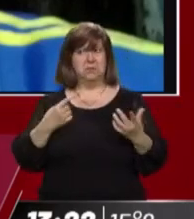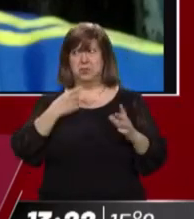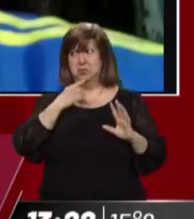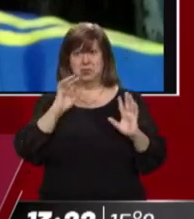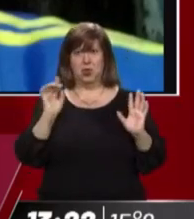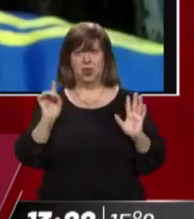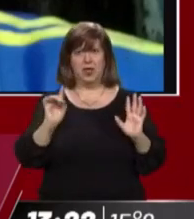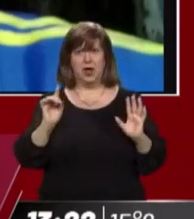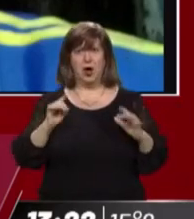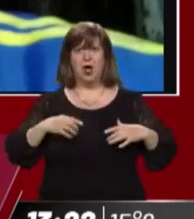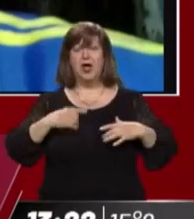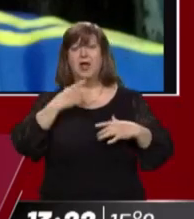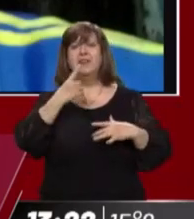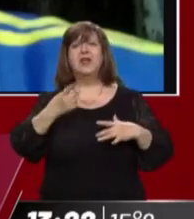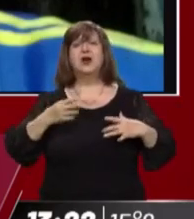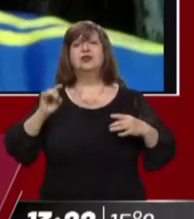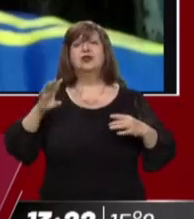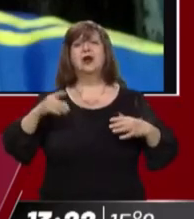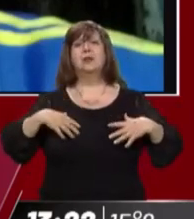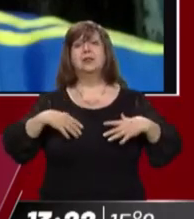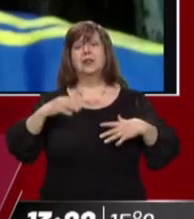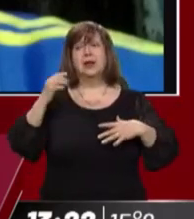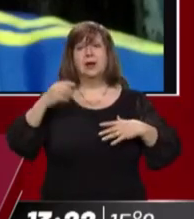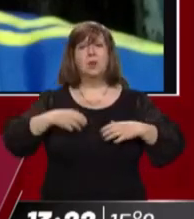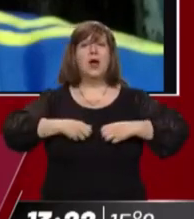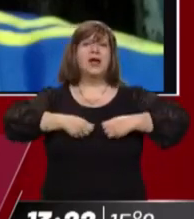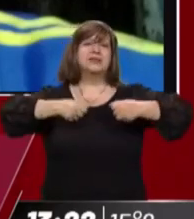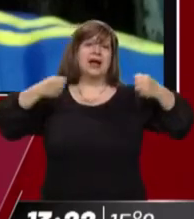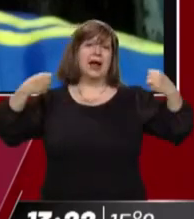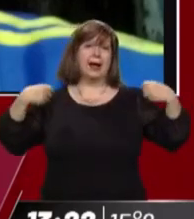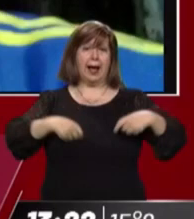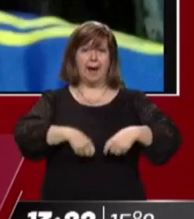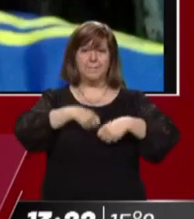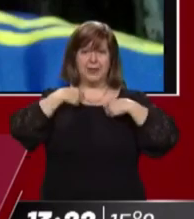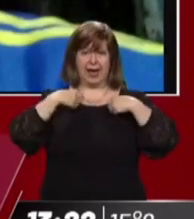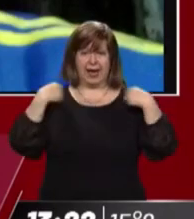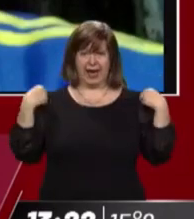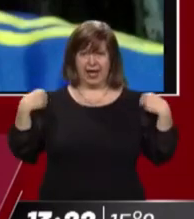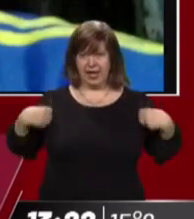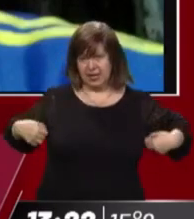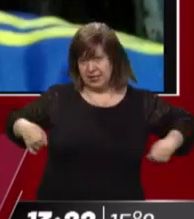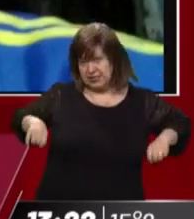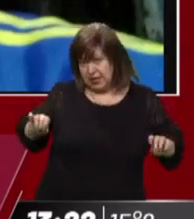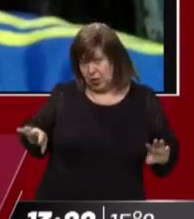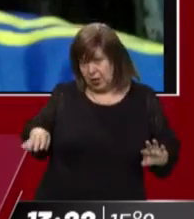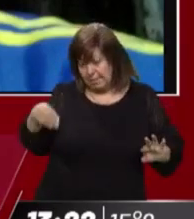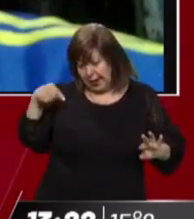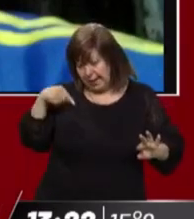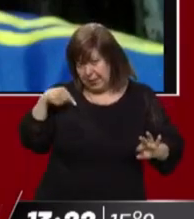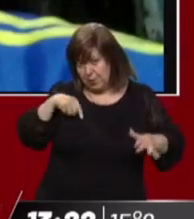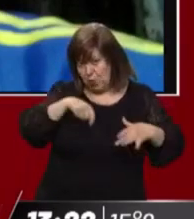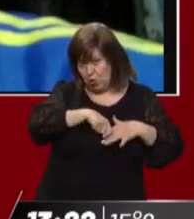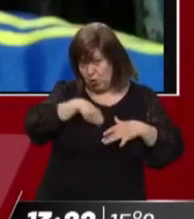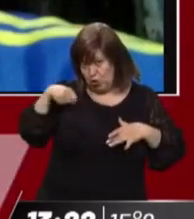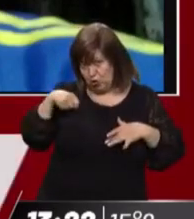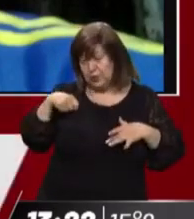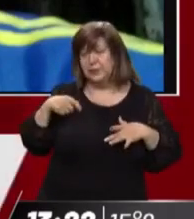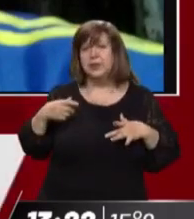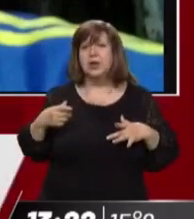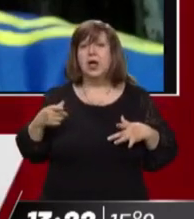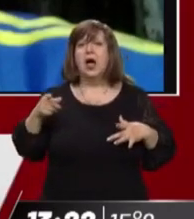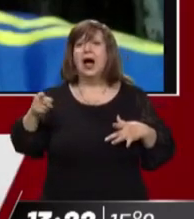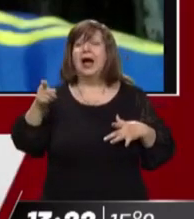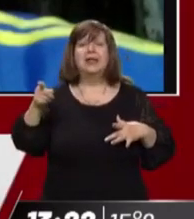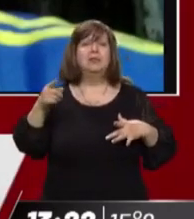una campera uno de ellos Sí porque adentro de la sala de debates este permanecen